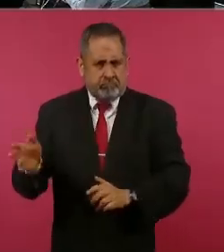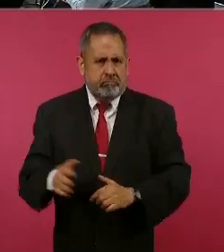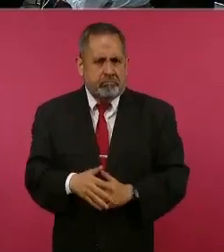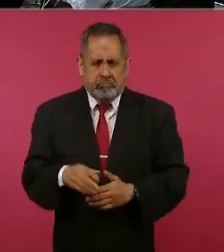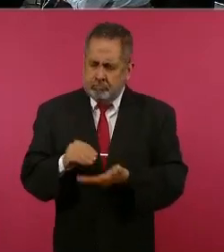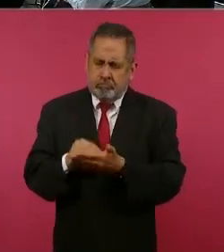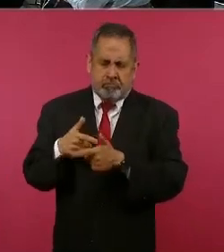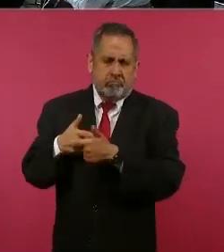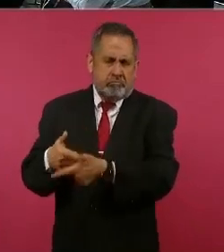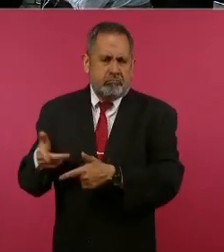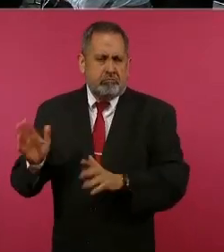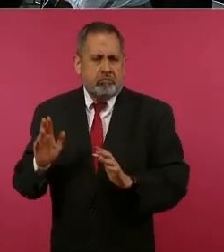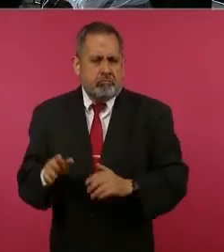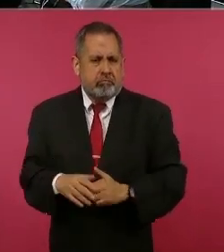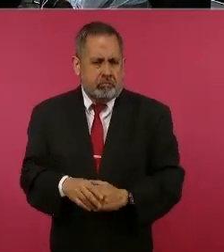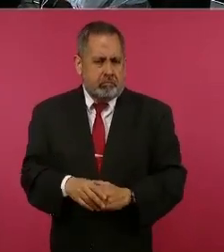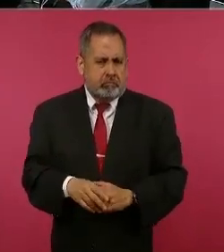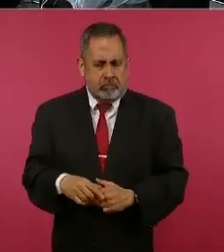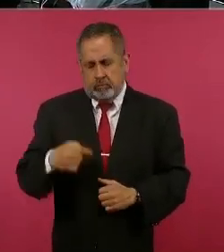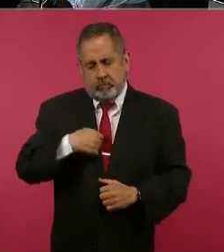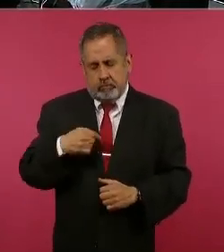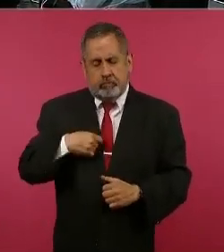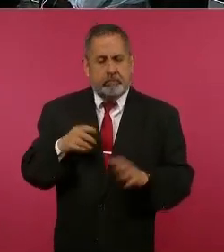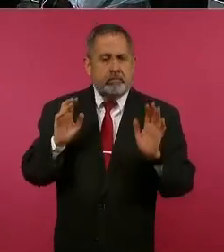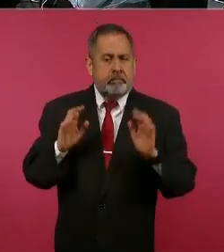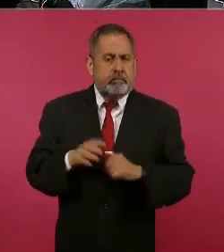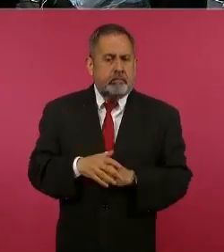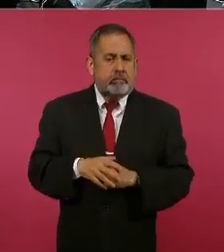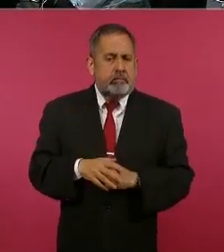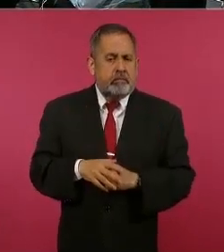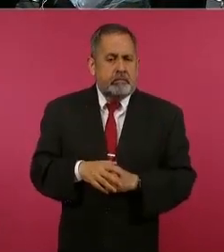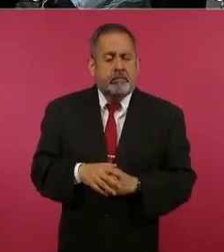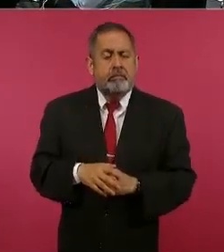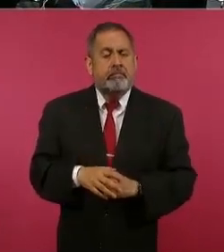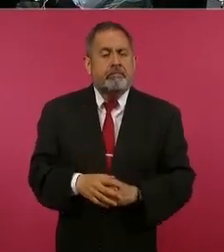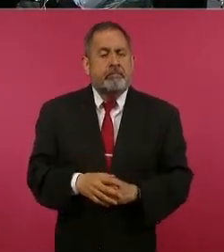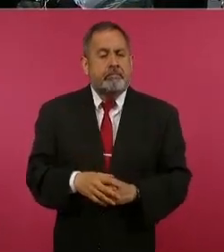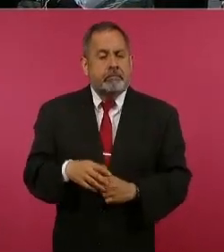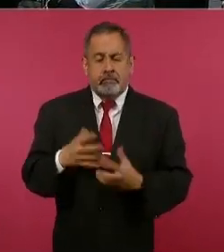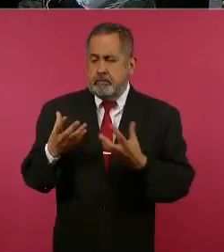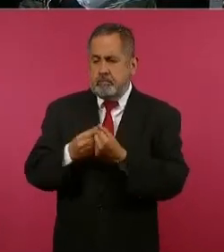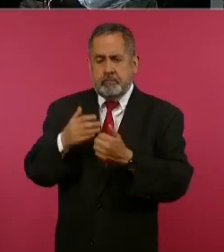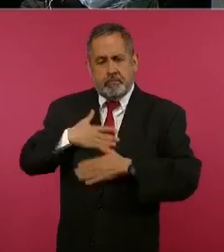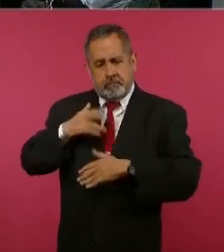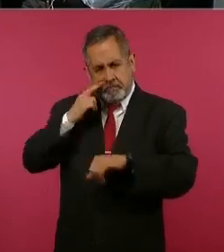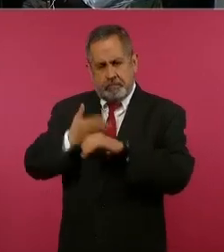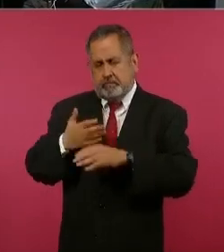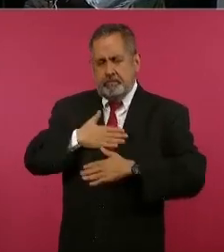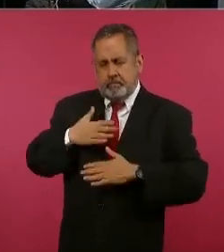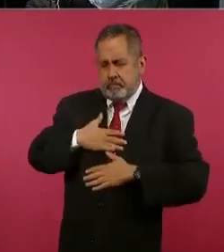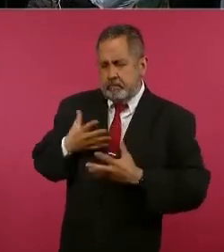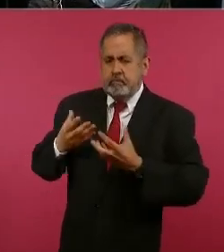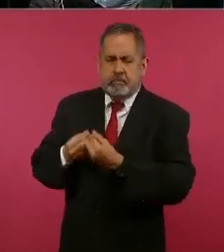y va a seguir, y pues yo voy a también a lo que me corresponde,